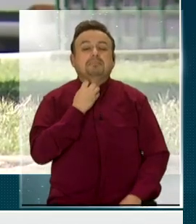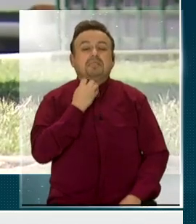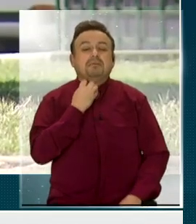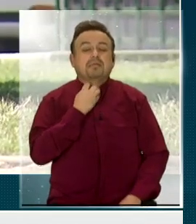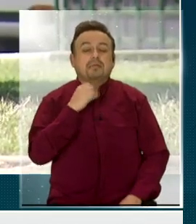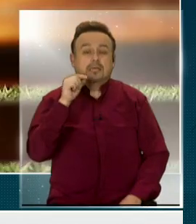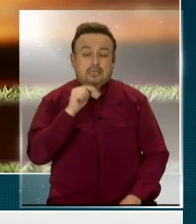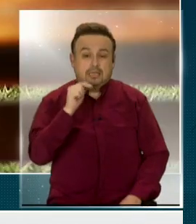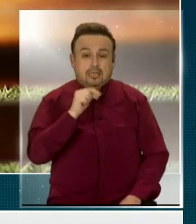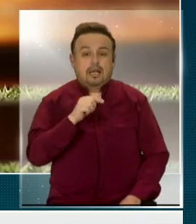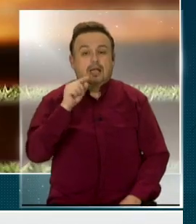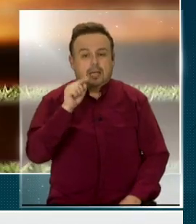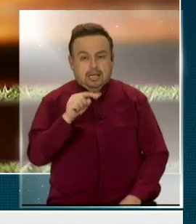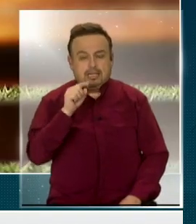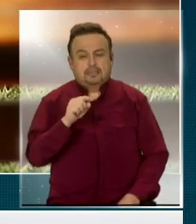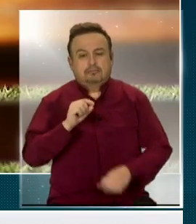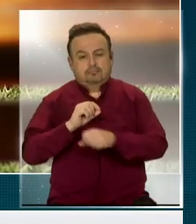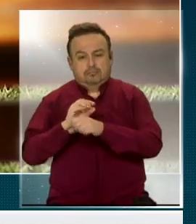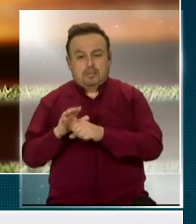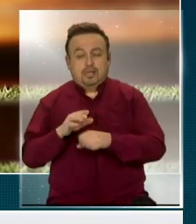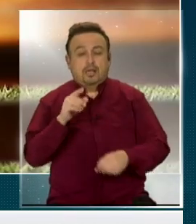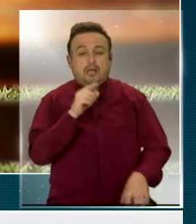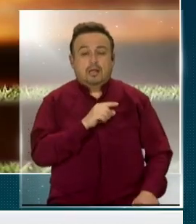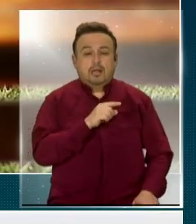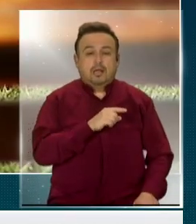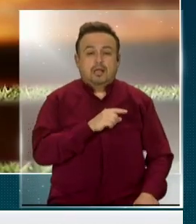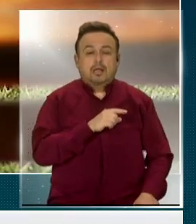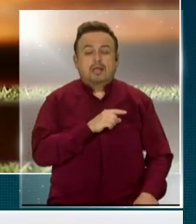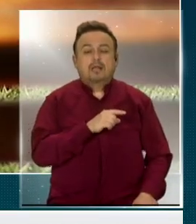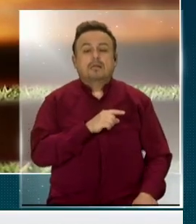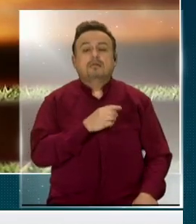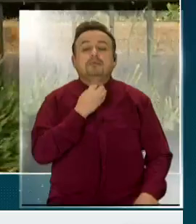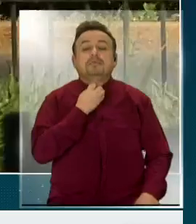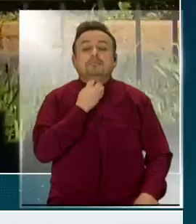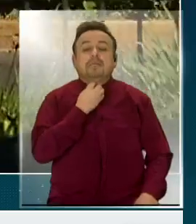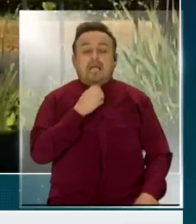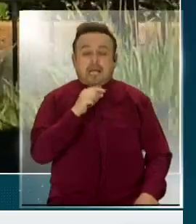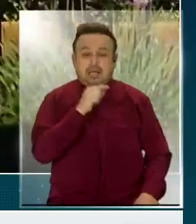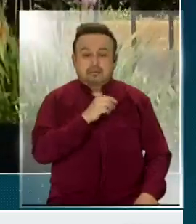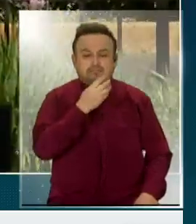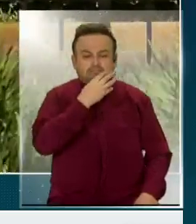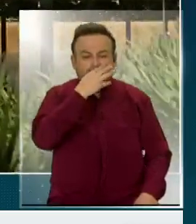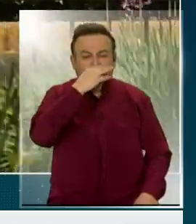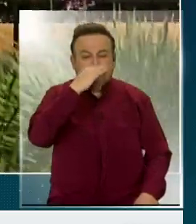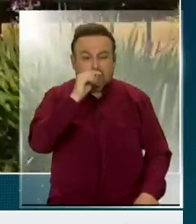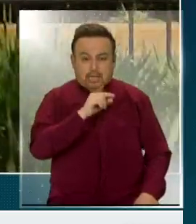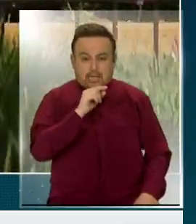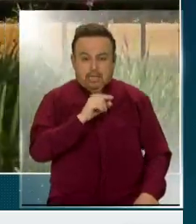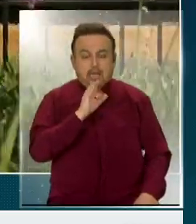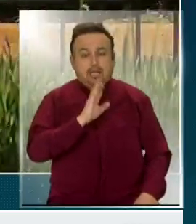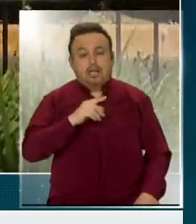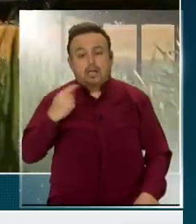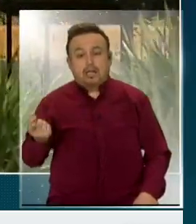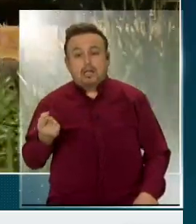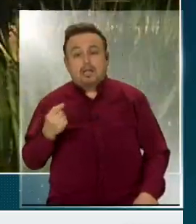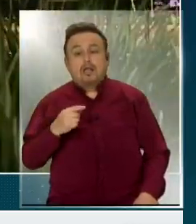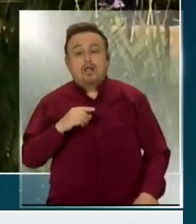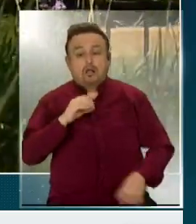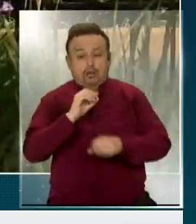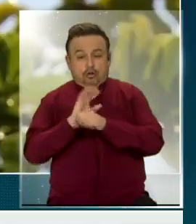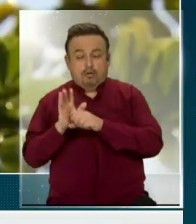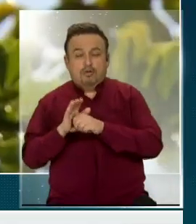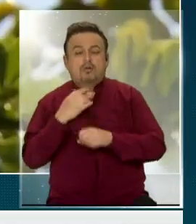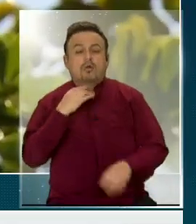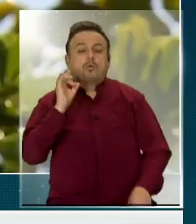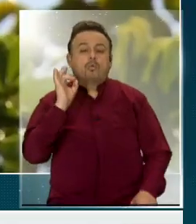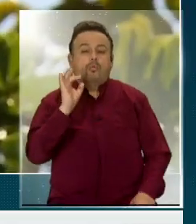pica para tragar, pica y da tos. En cambio, el COVID duele. Usted nos decía, claro, eso para las personas que quizás están acostumbradas y ya reconocen esta temporada, pero